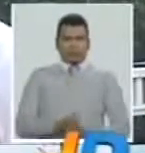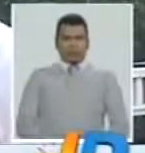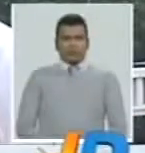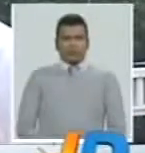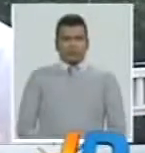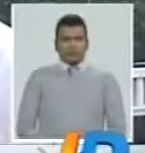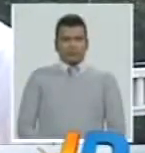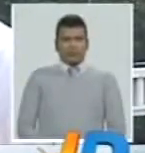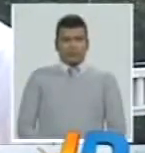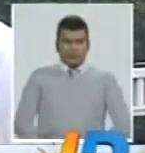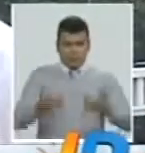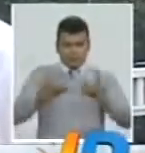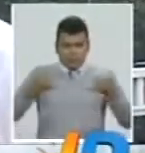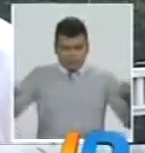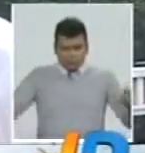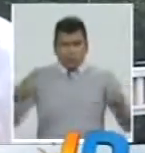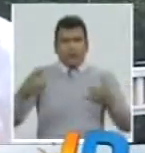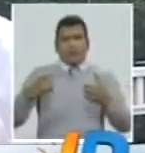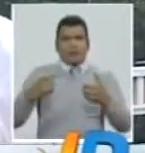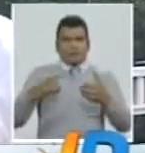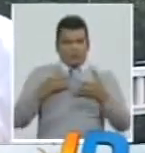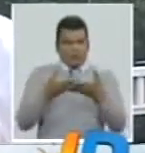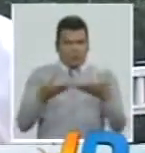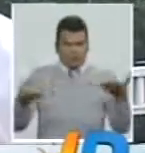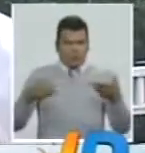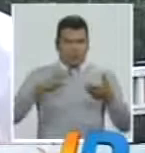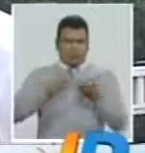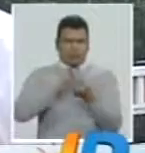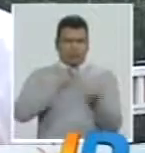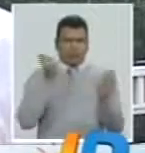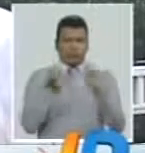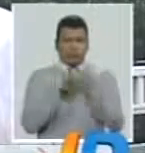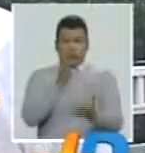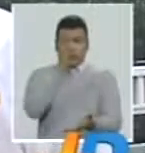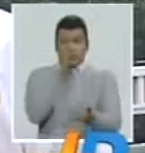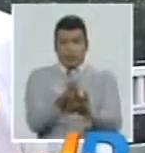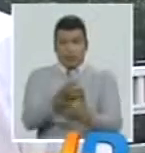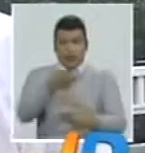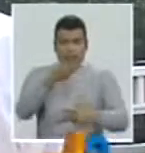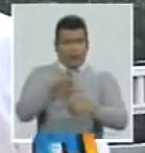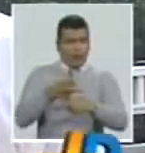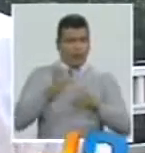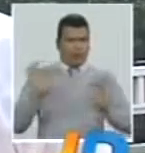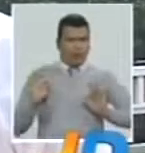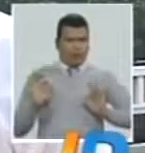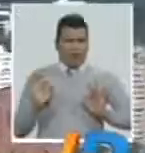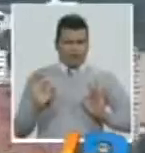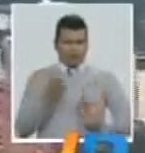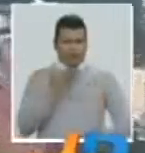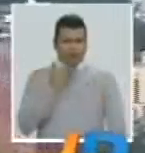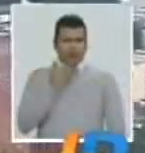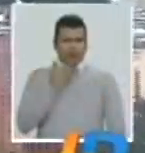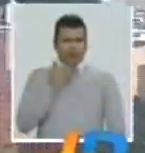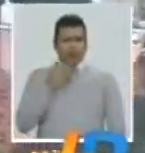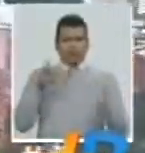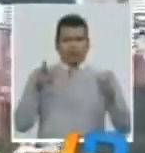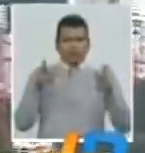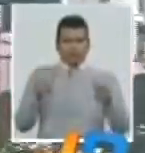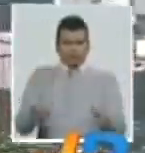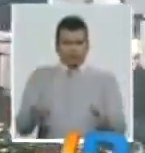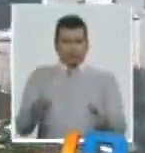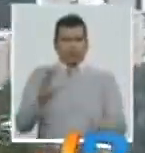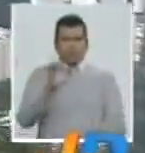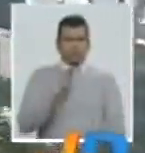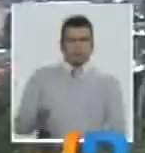cambio de una acometida eléctrica, lo cual no generaría ningún riesgo inminente para el suministro del agua potable. El corte afectará, entre